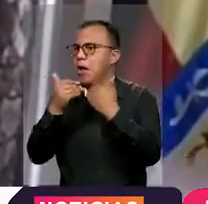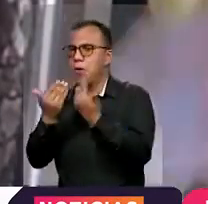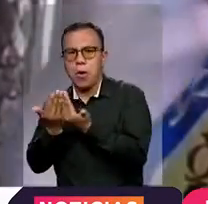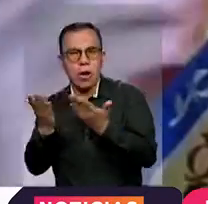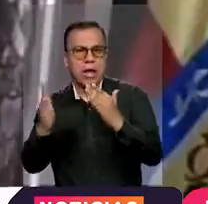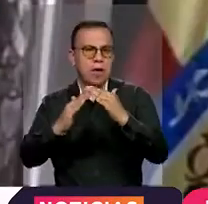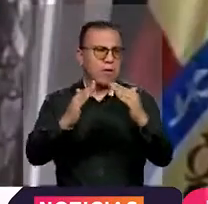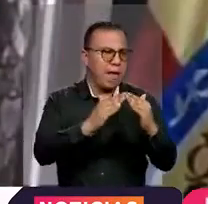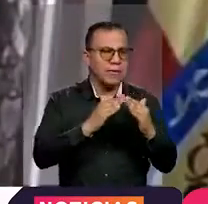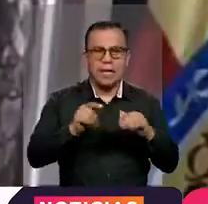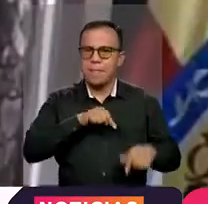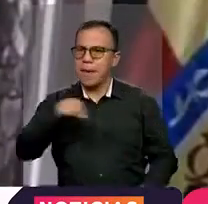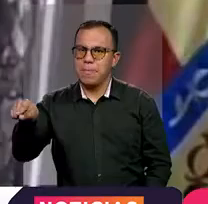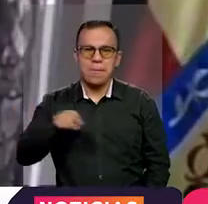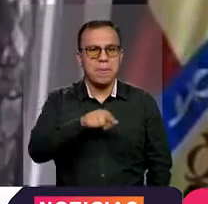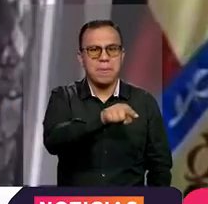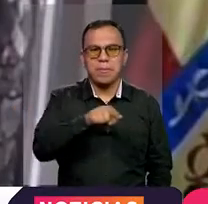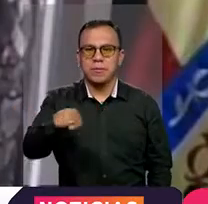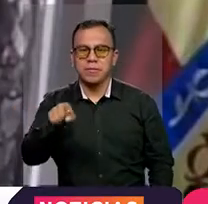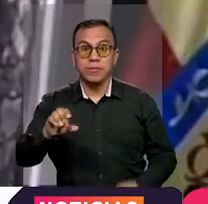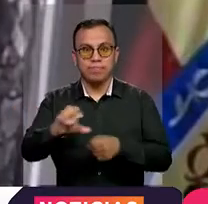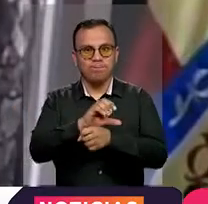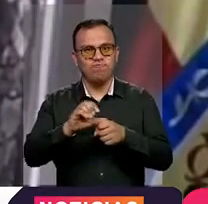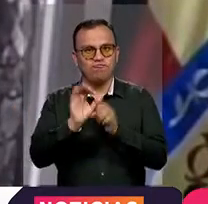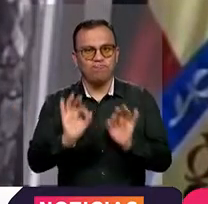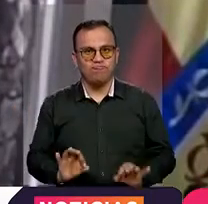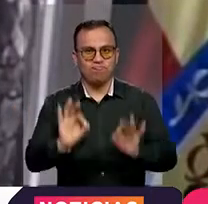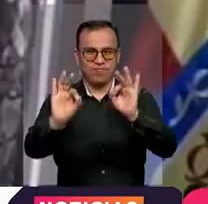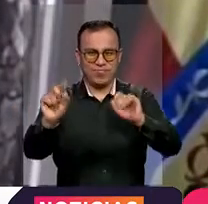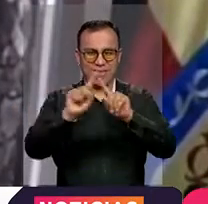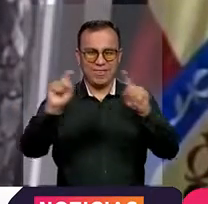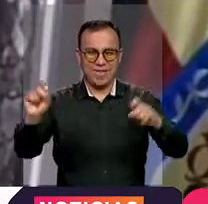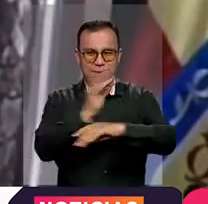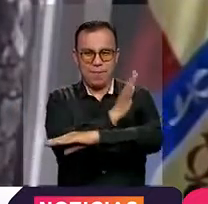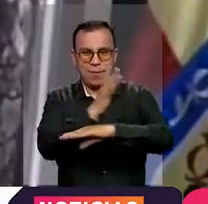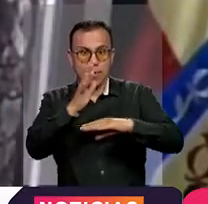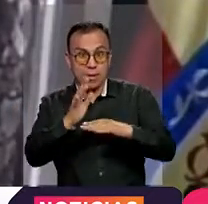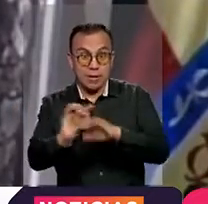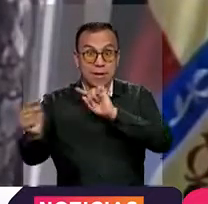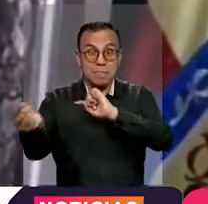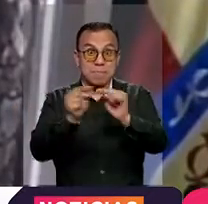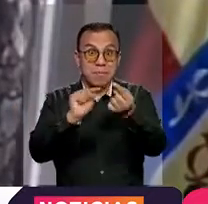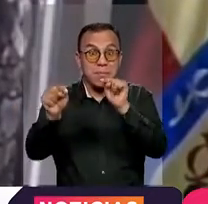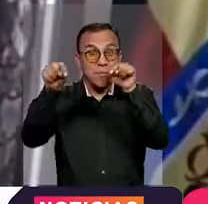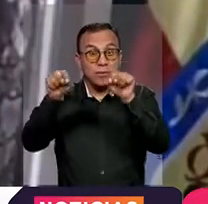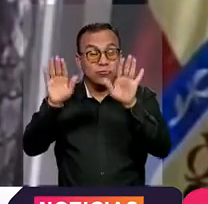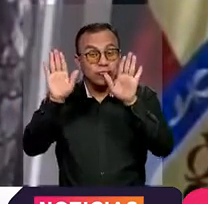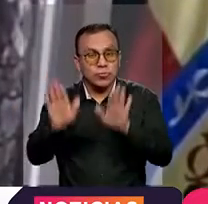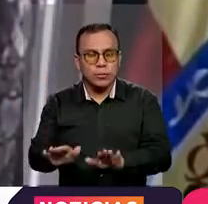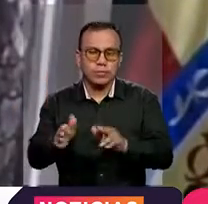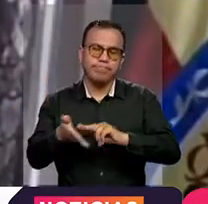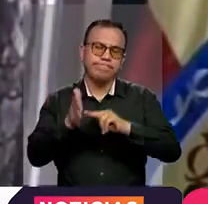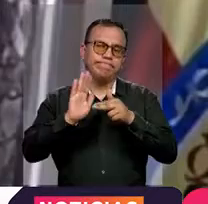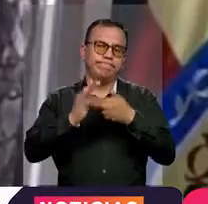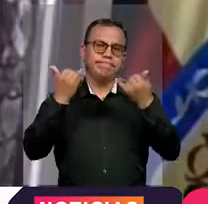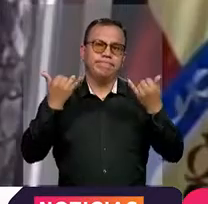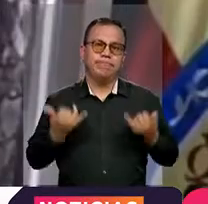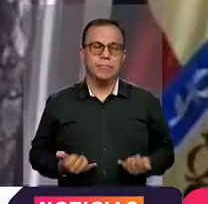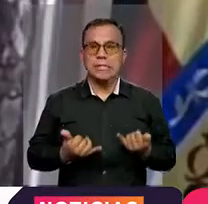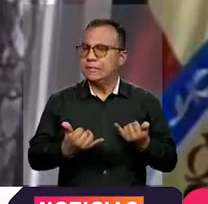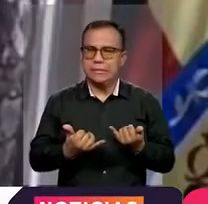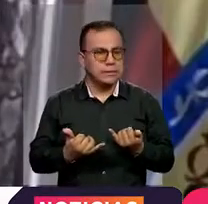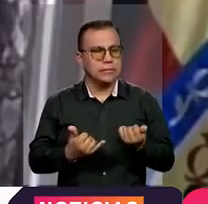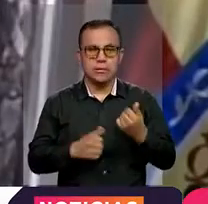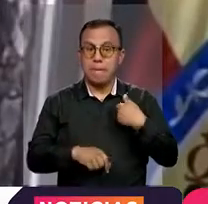tiempo, tener una ciudad sostenible ambientalmente. En lugar de estar hablando en todo esto, ha sido un viacrucis